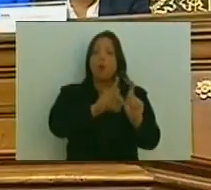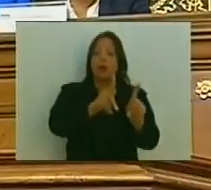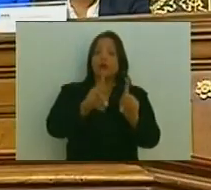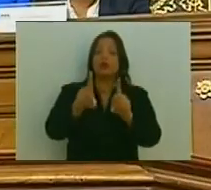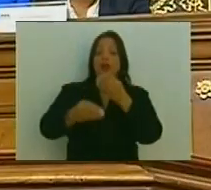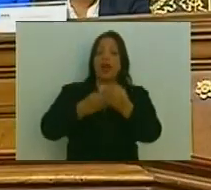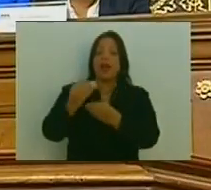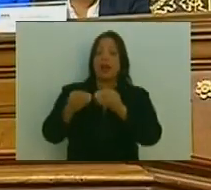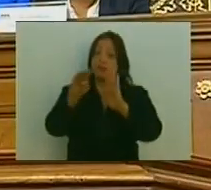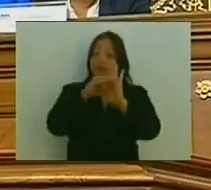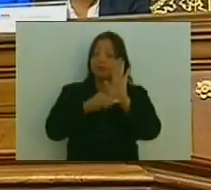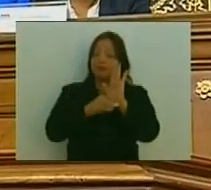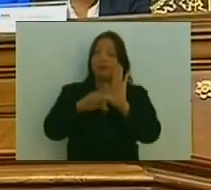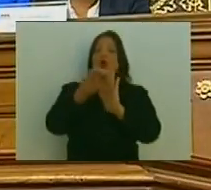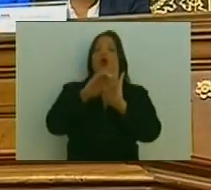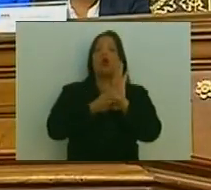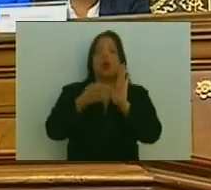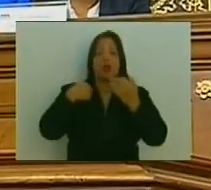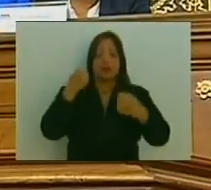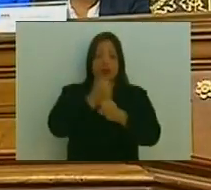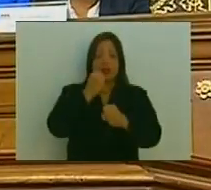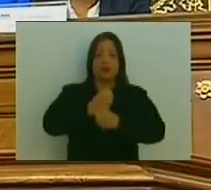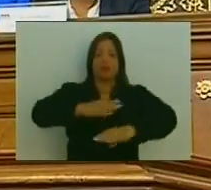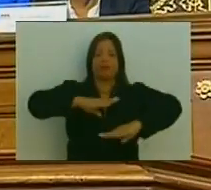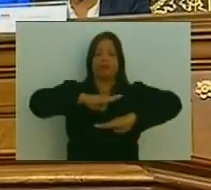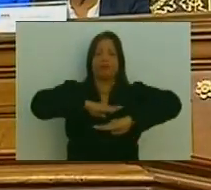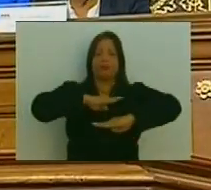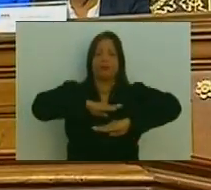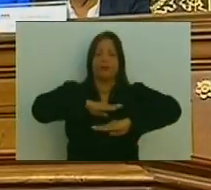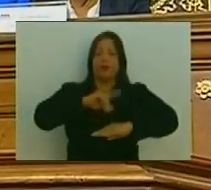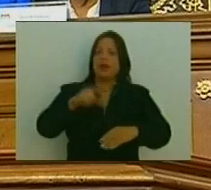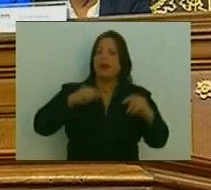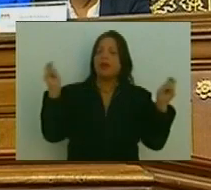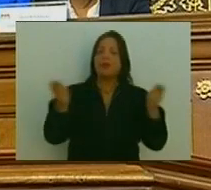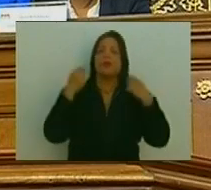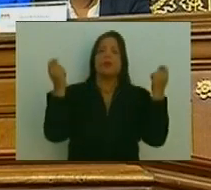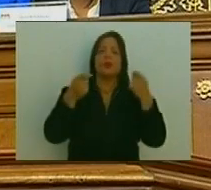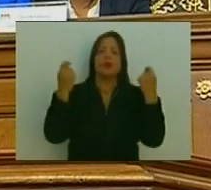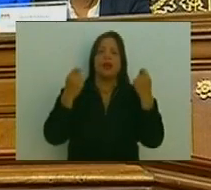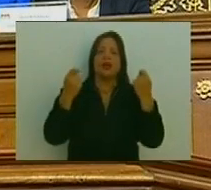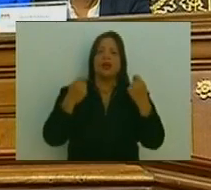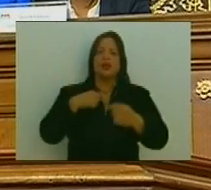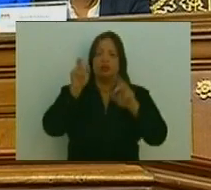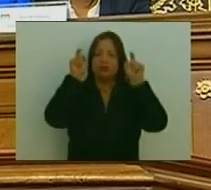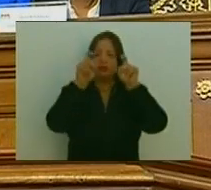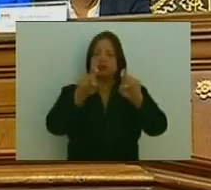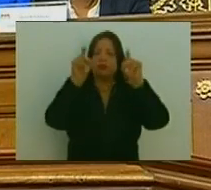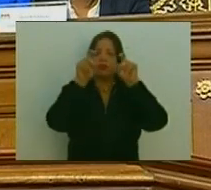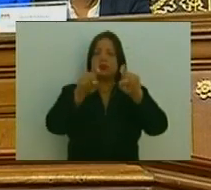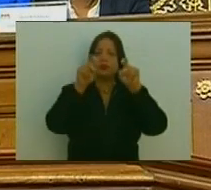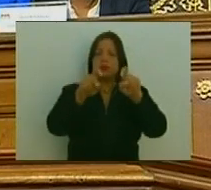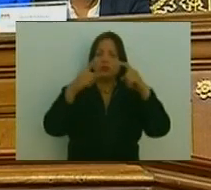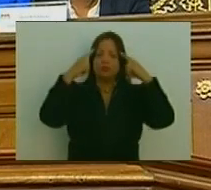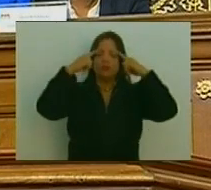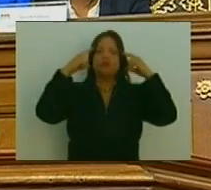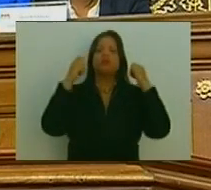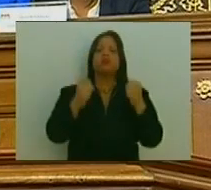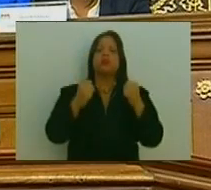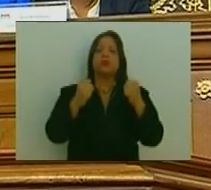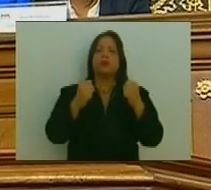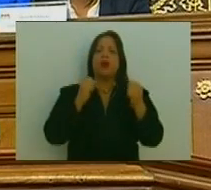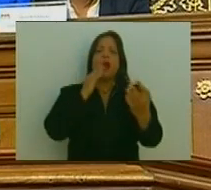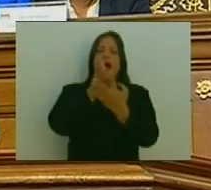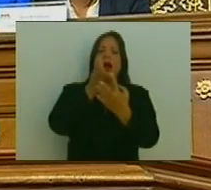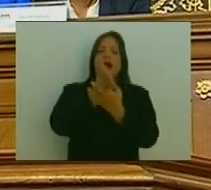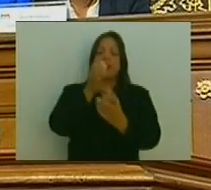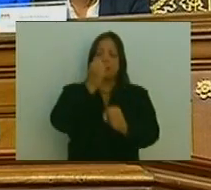oportunidades, condiciones laborables satisfactorias y promoverá su formación, capacitación y acceso